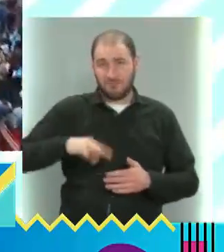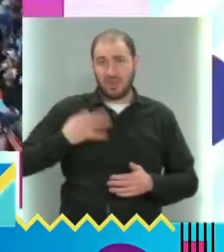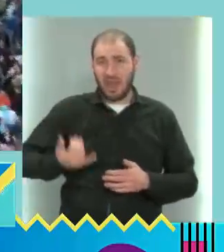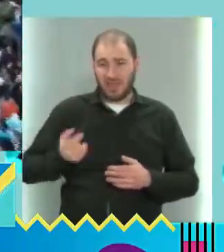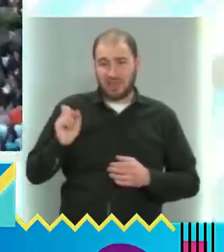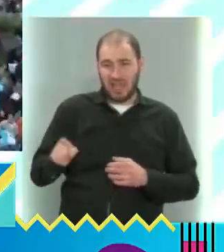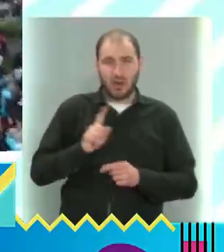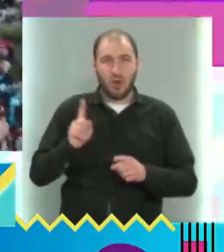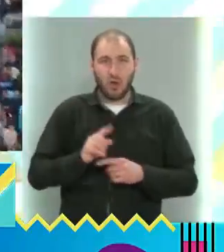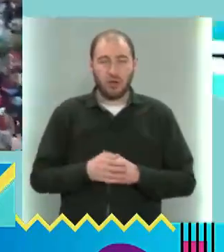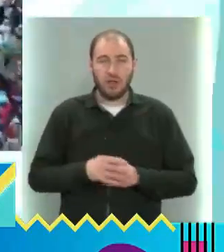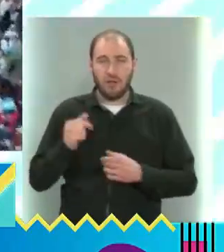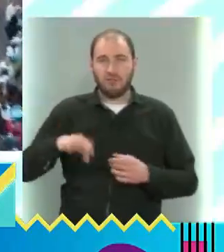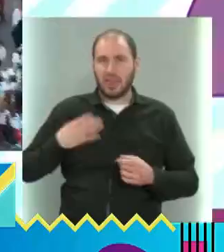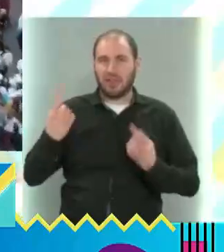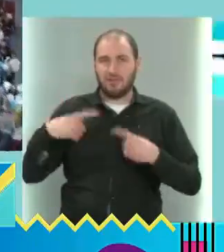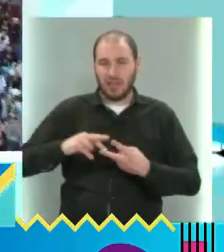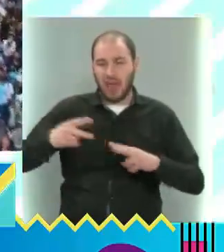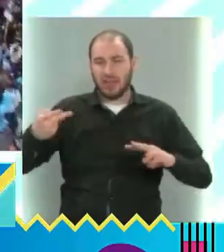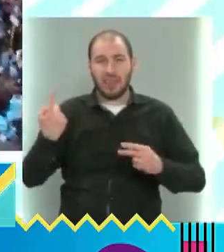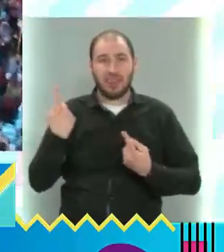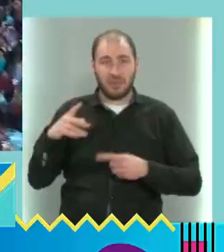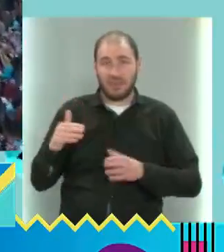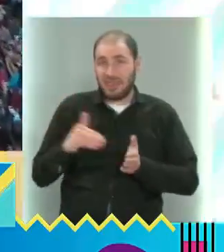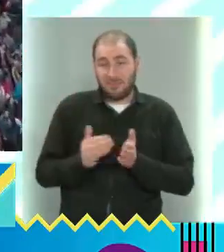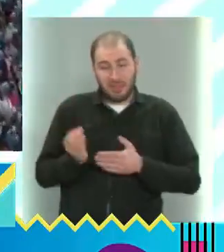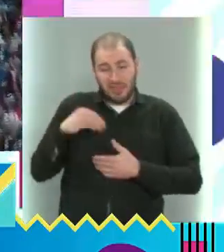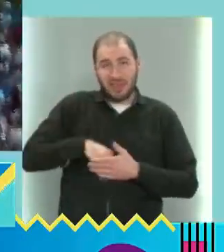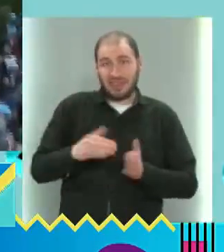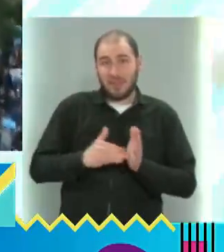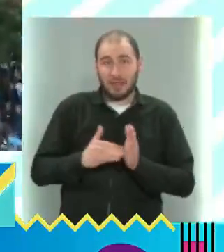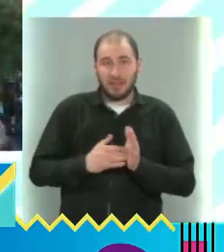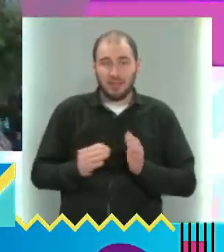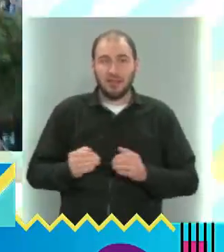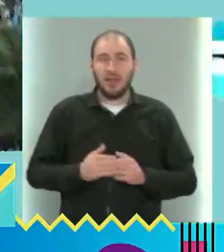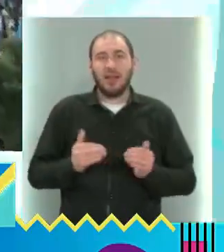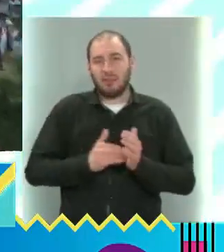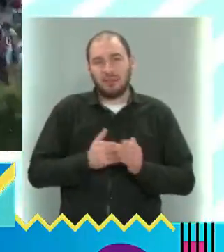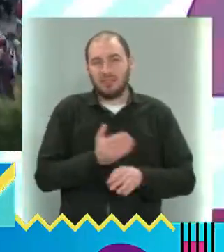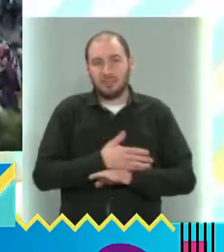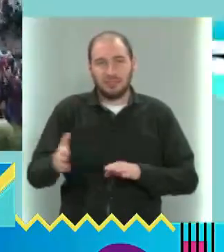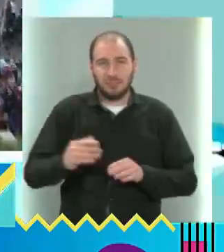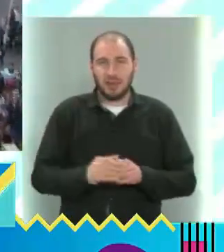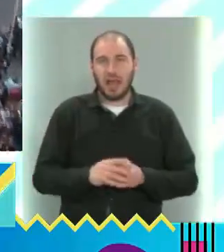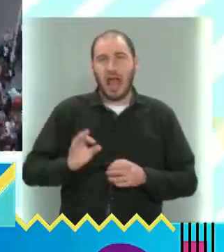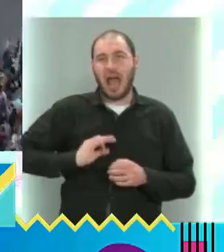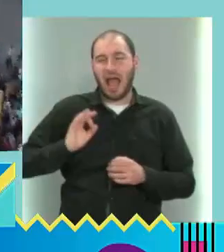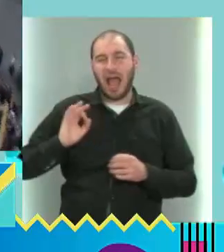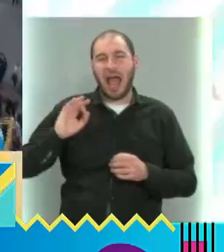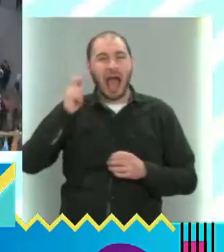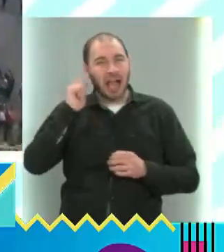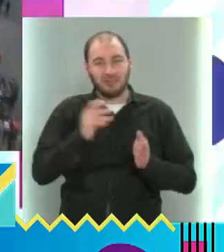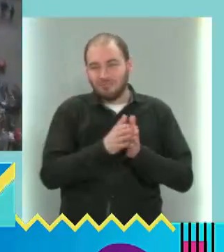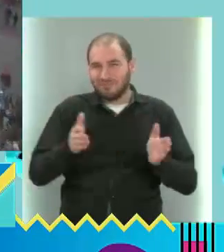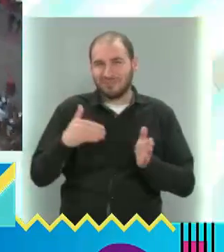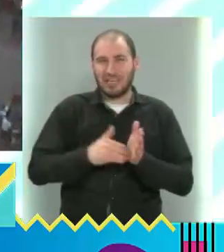es de ella, que es un ADN diferente, que depende totalmente de ella, como va a depender de todas maneras en los primeros años de vida, ¿no es cierto?,